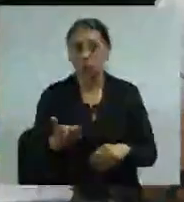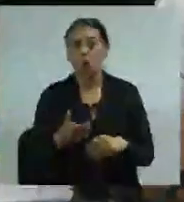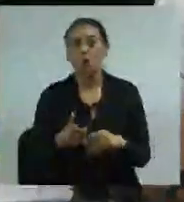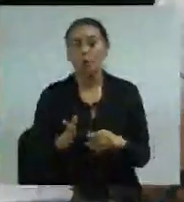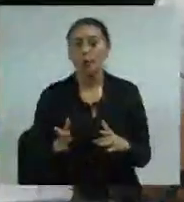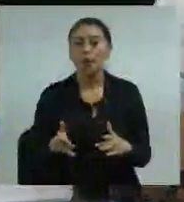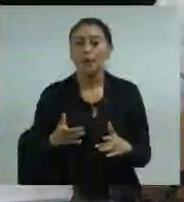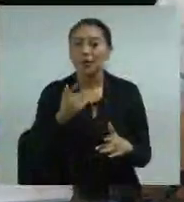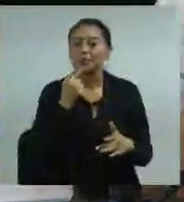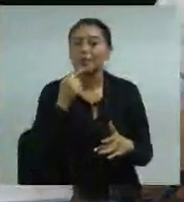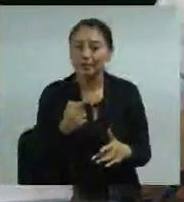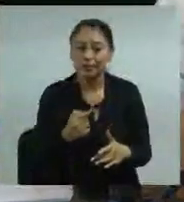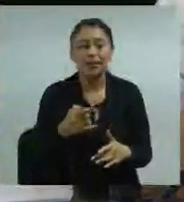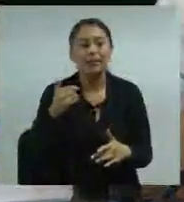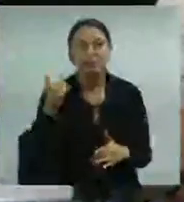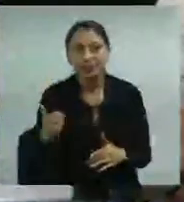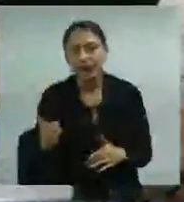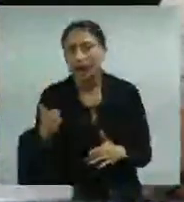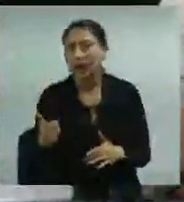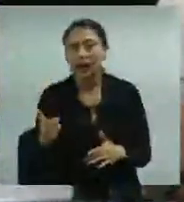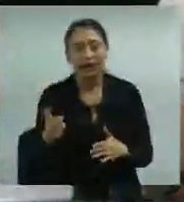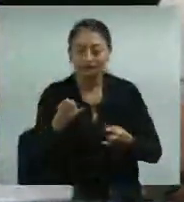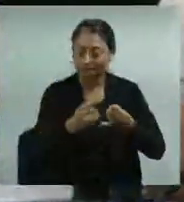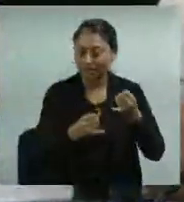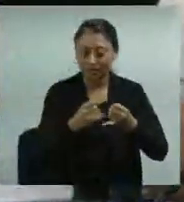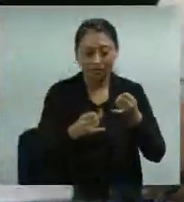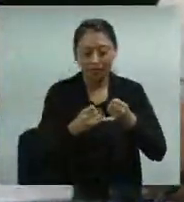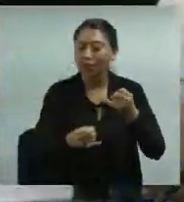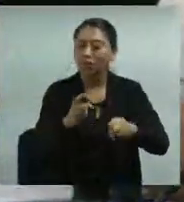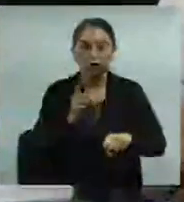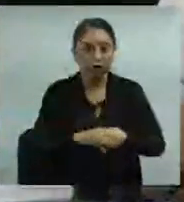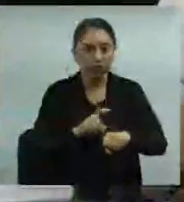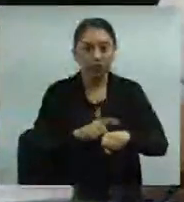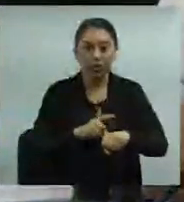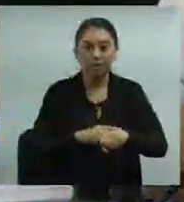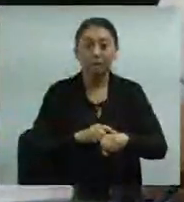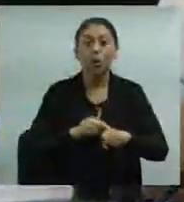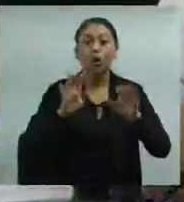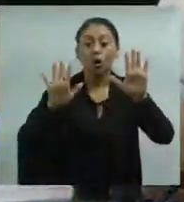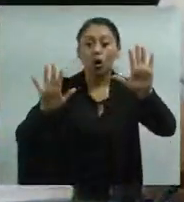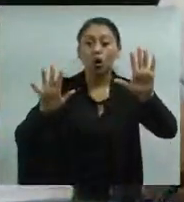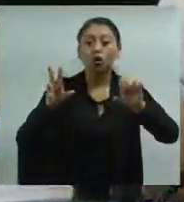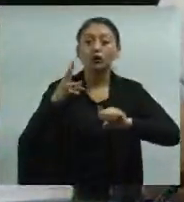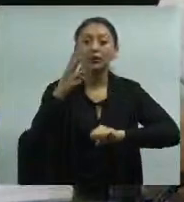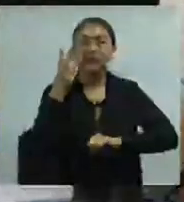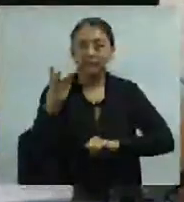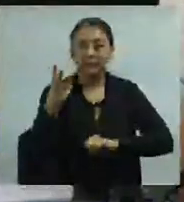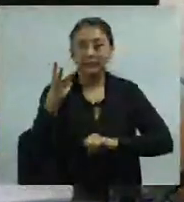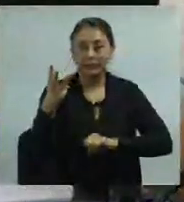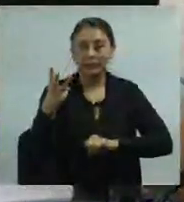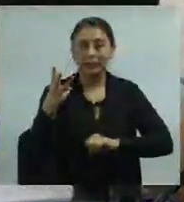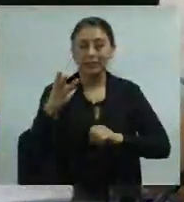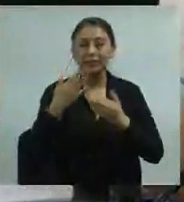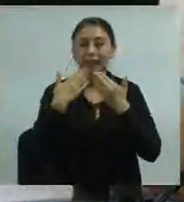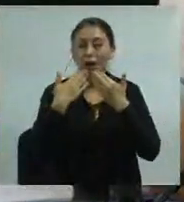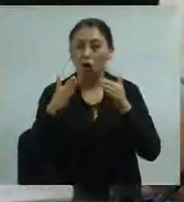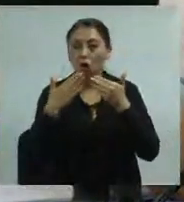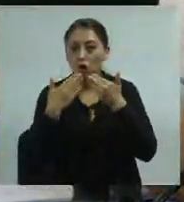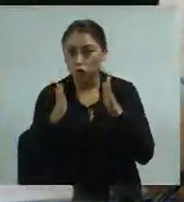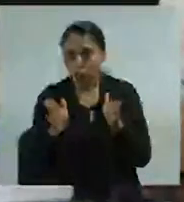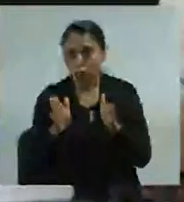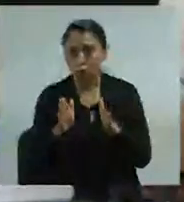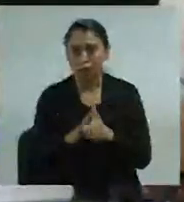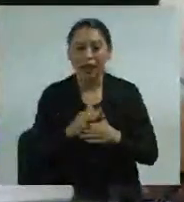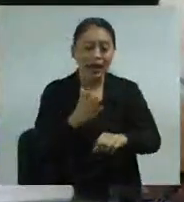para decir que se va a vencer el periodo de los actuales magistrados, que vence el 13 de octubre, no es el 14, es el 13 de octubre, y